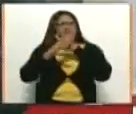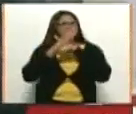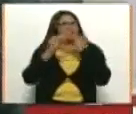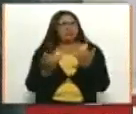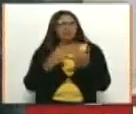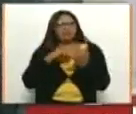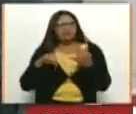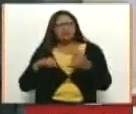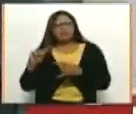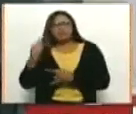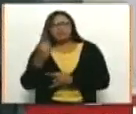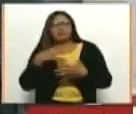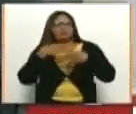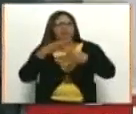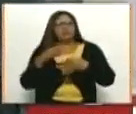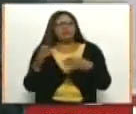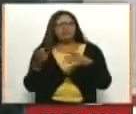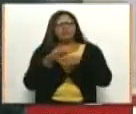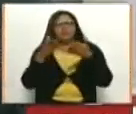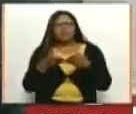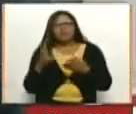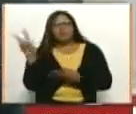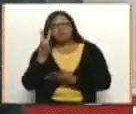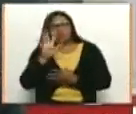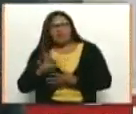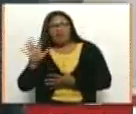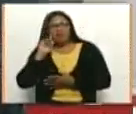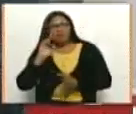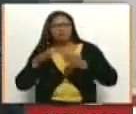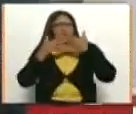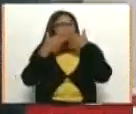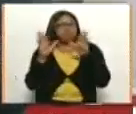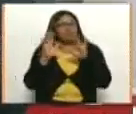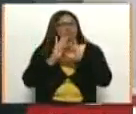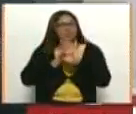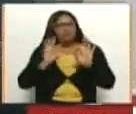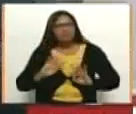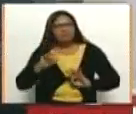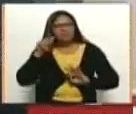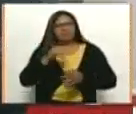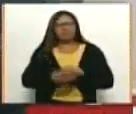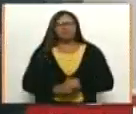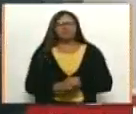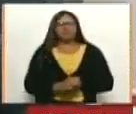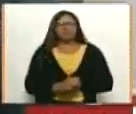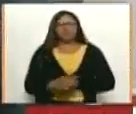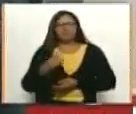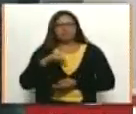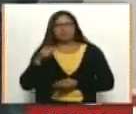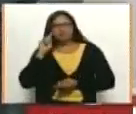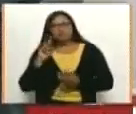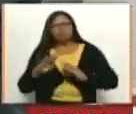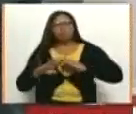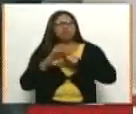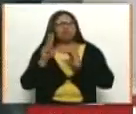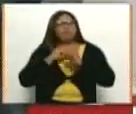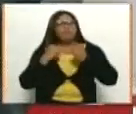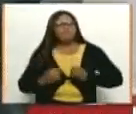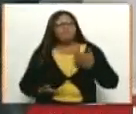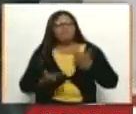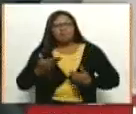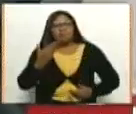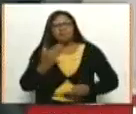el principal interés del gobierno venezolano ha sido el levantamiento de las sanciones, que son un obstáculo importante para el